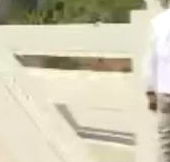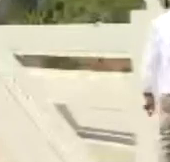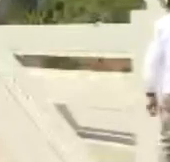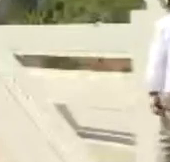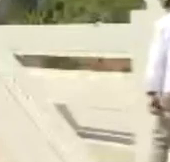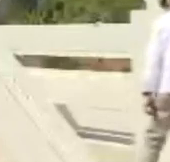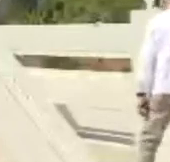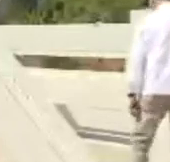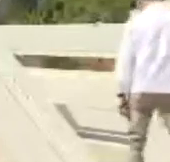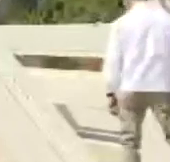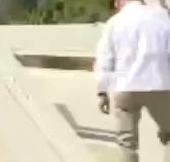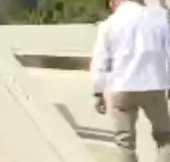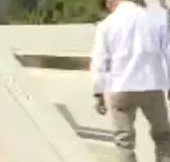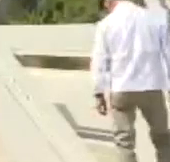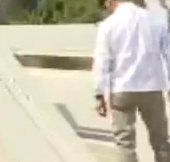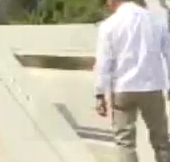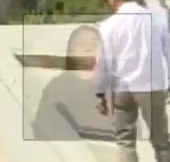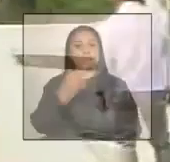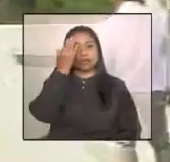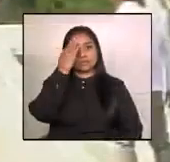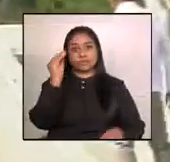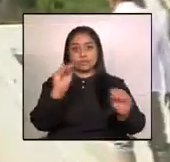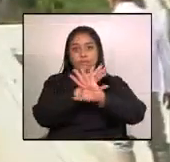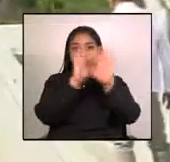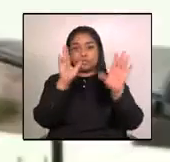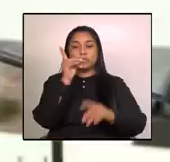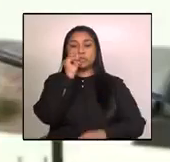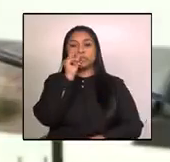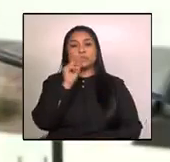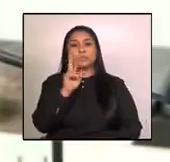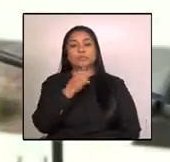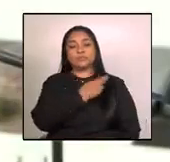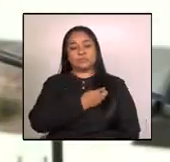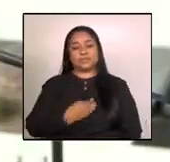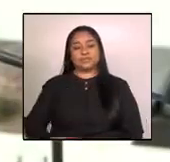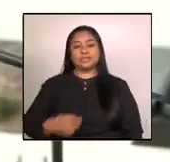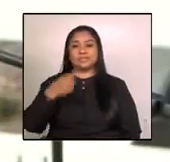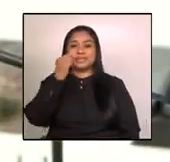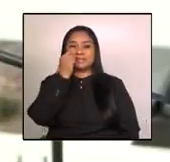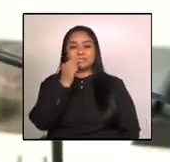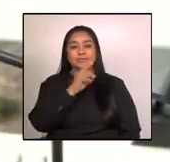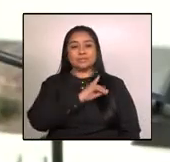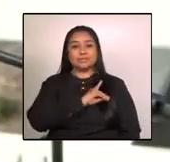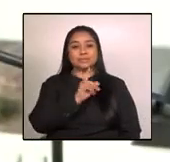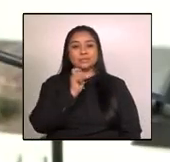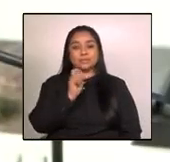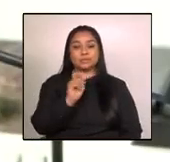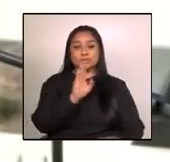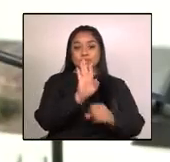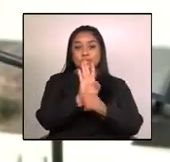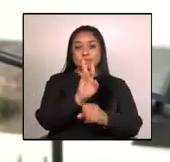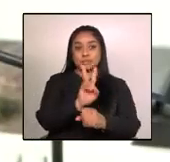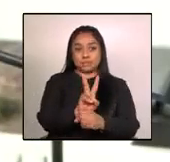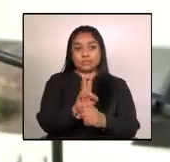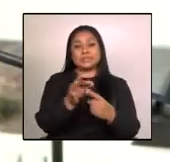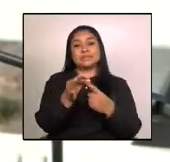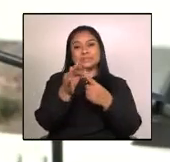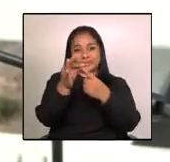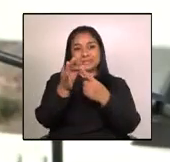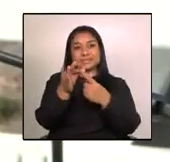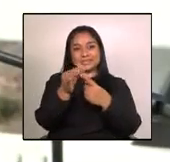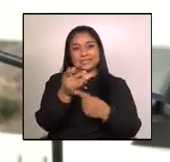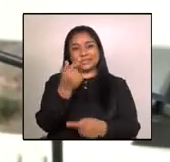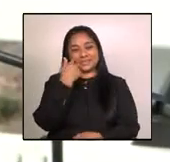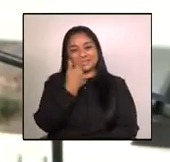Buenos días, señor presidente, señores diputados de Baja Verapaz, en especial mi